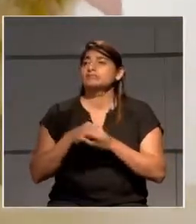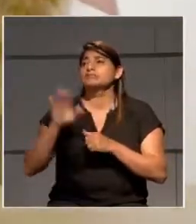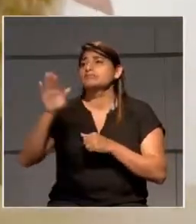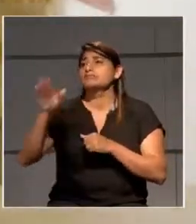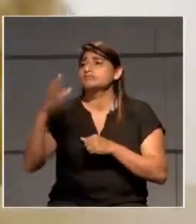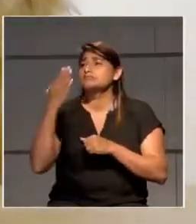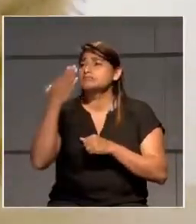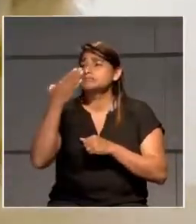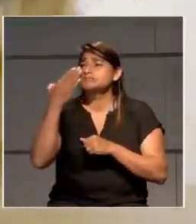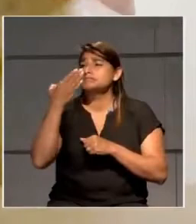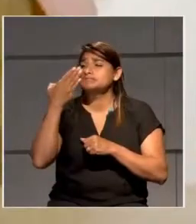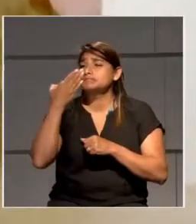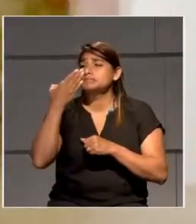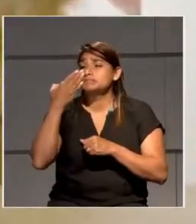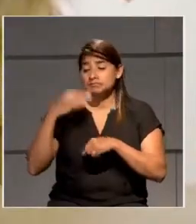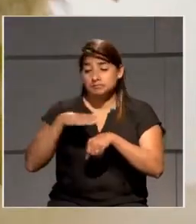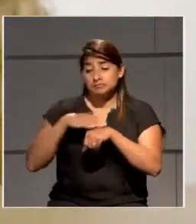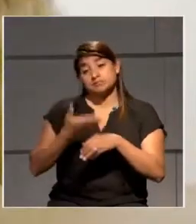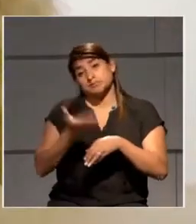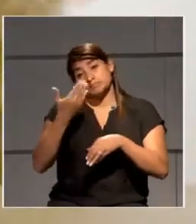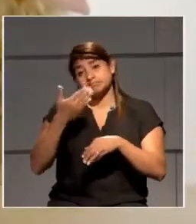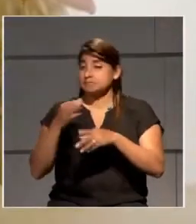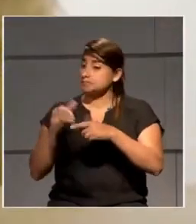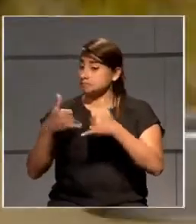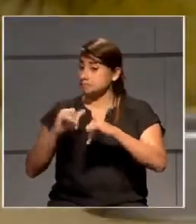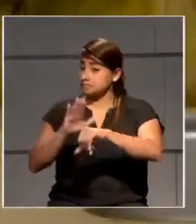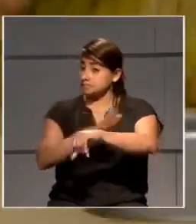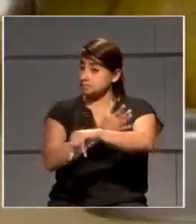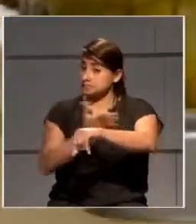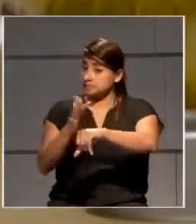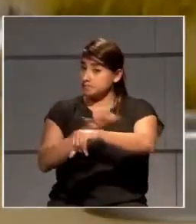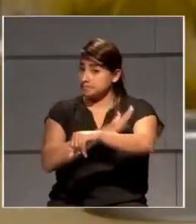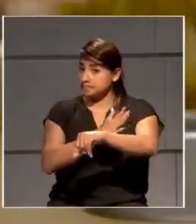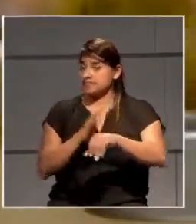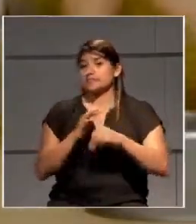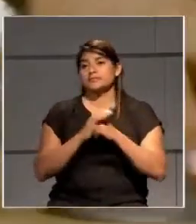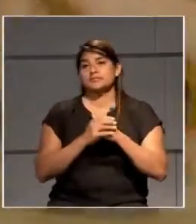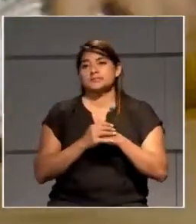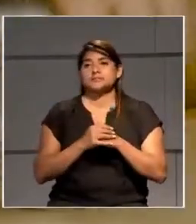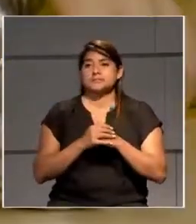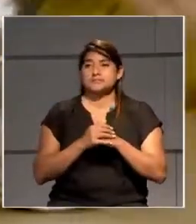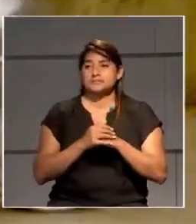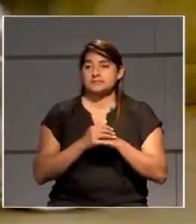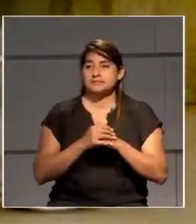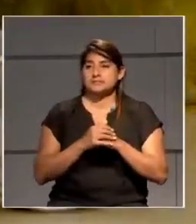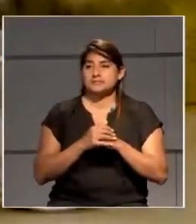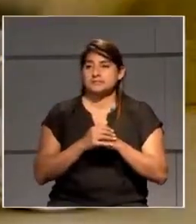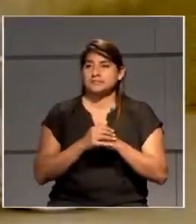Música.